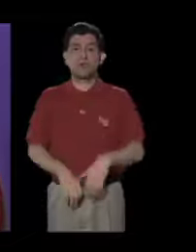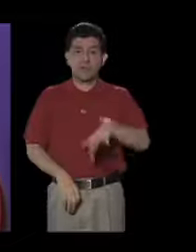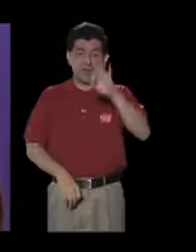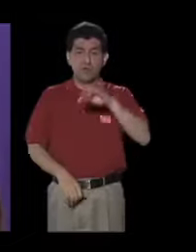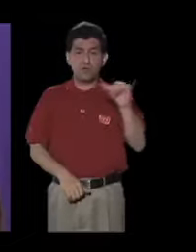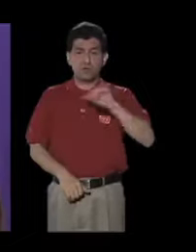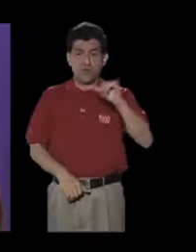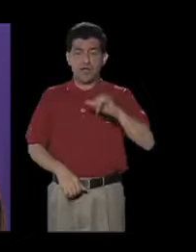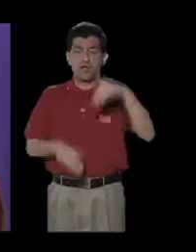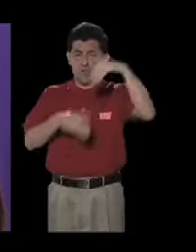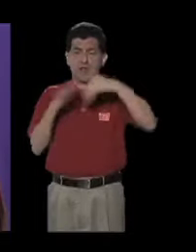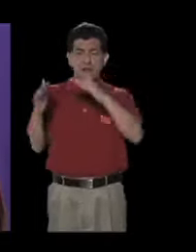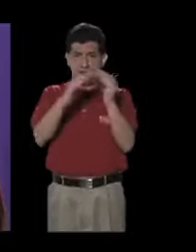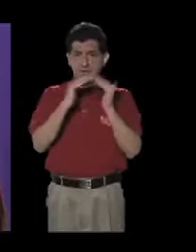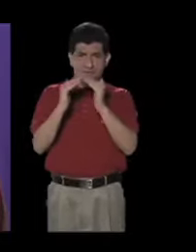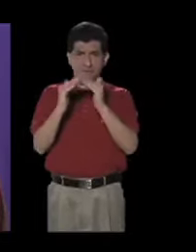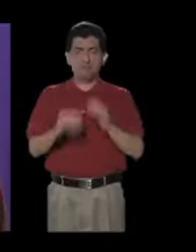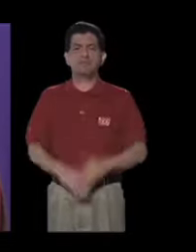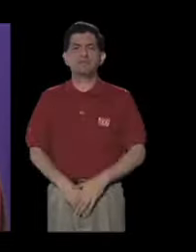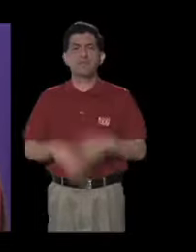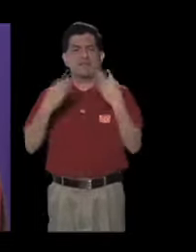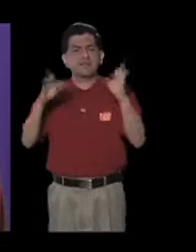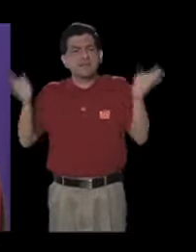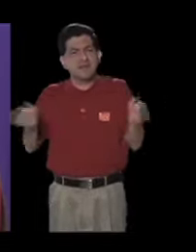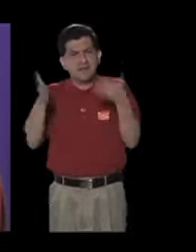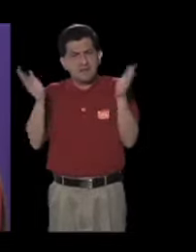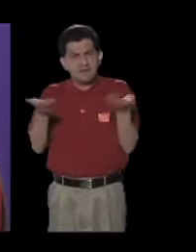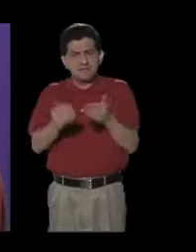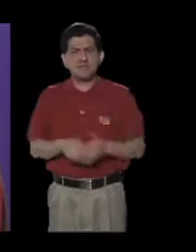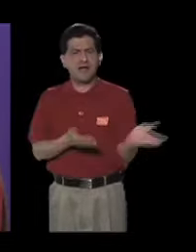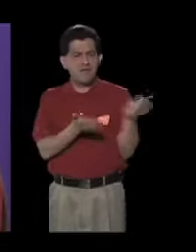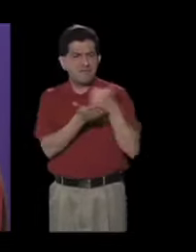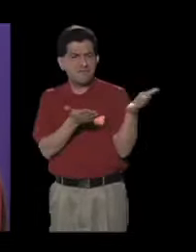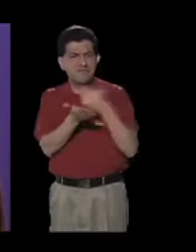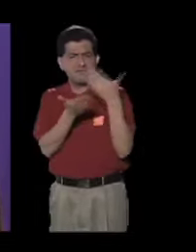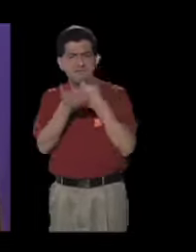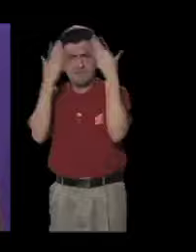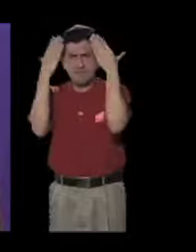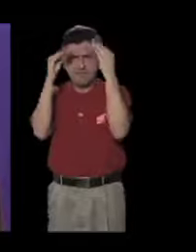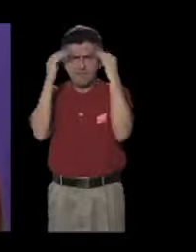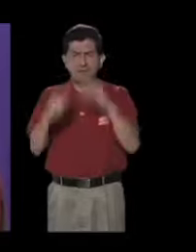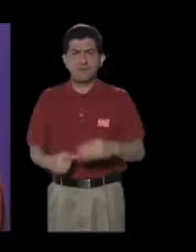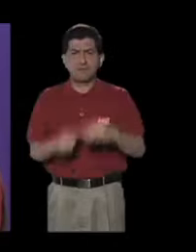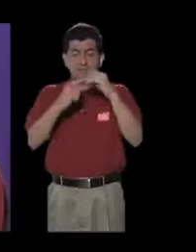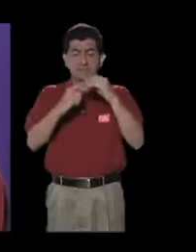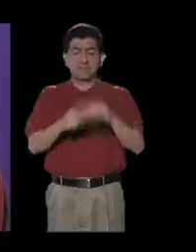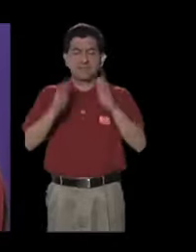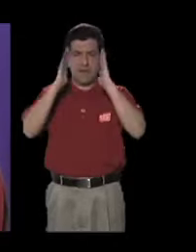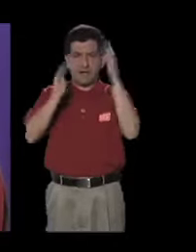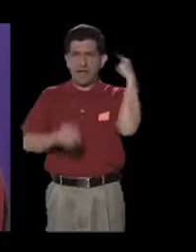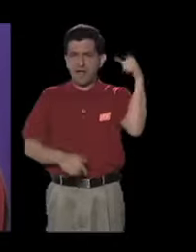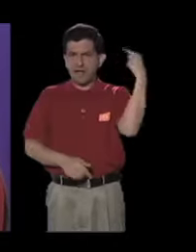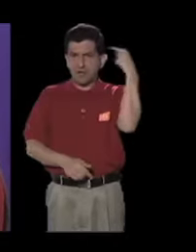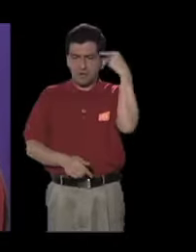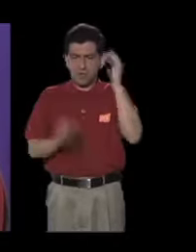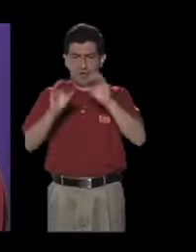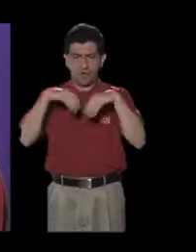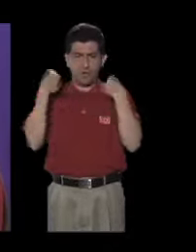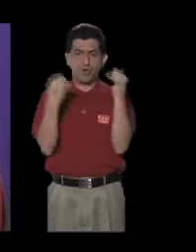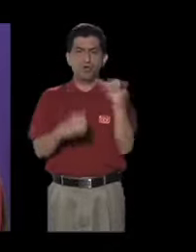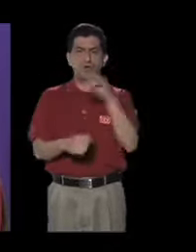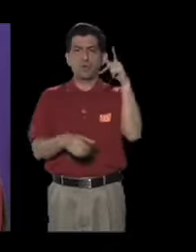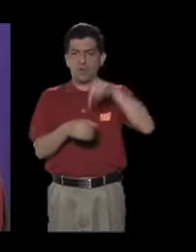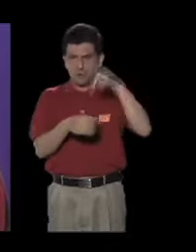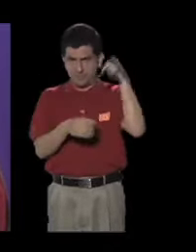a su par, ¿verdad?, en la comunidad. Cómo también ir promoviendo que la recopilación de información sea una prioridad del Estado, ¿verdad?, y que